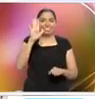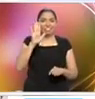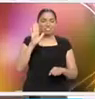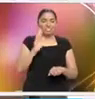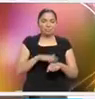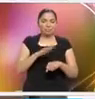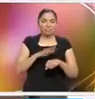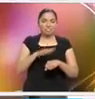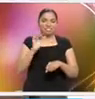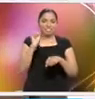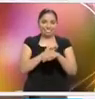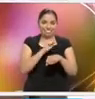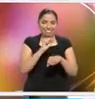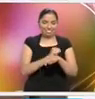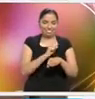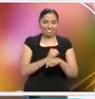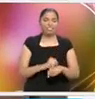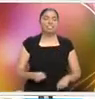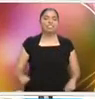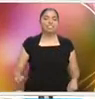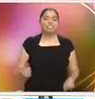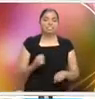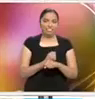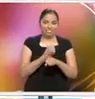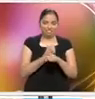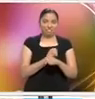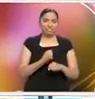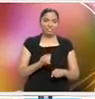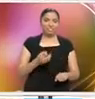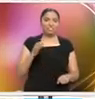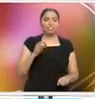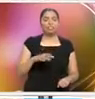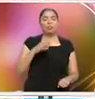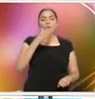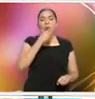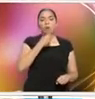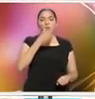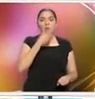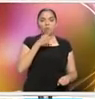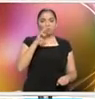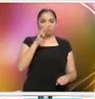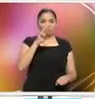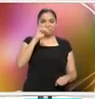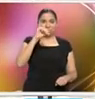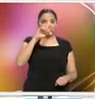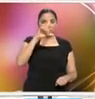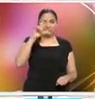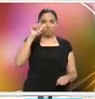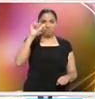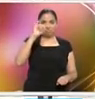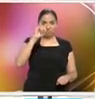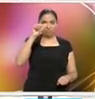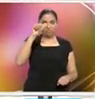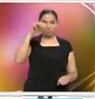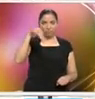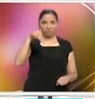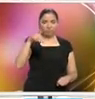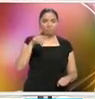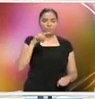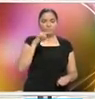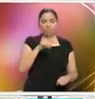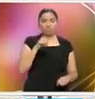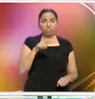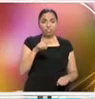Entonces no, pero bueno, volviendo a William Shakespeare, sí es el más famoso dramaturgo inglés, sus obras se representan en todo el mundo y además